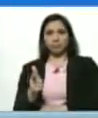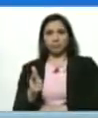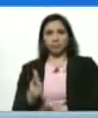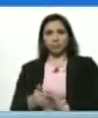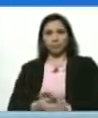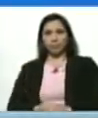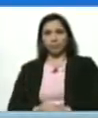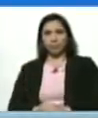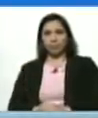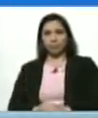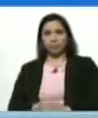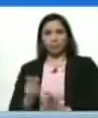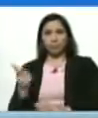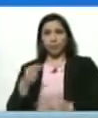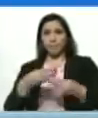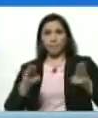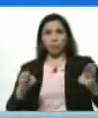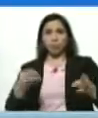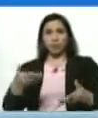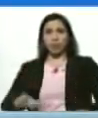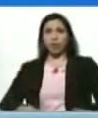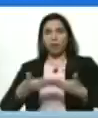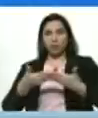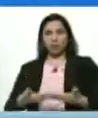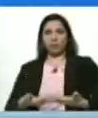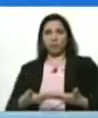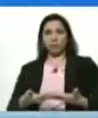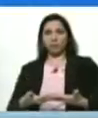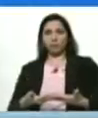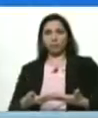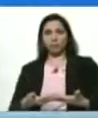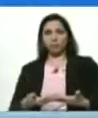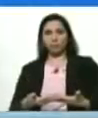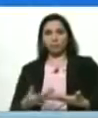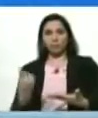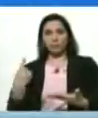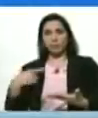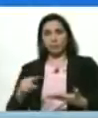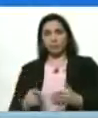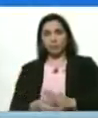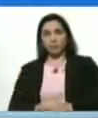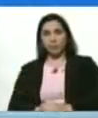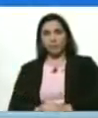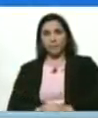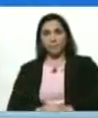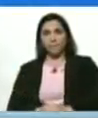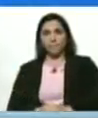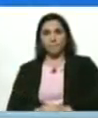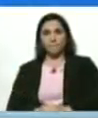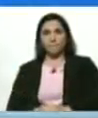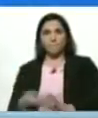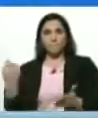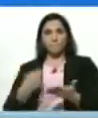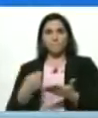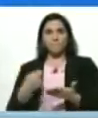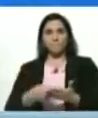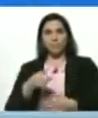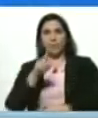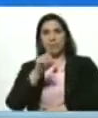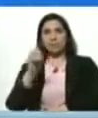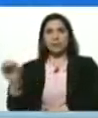el transporte público de carga tendrá o un subsidio del